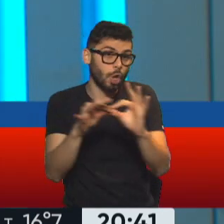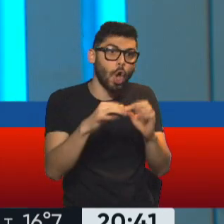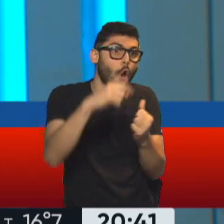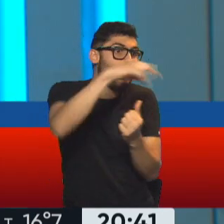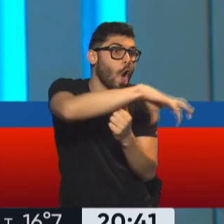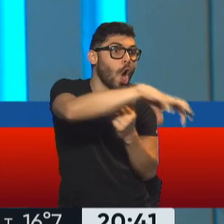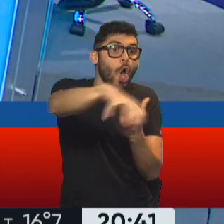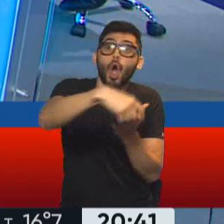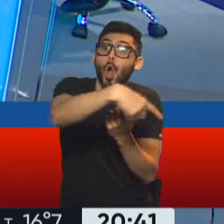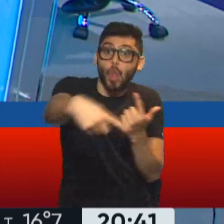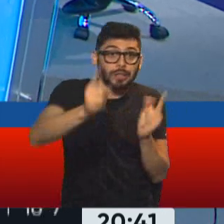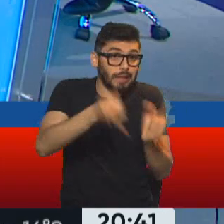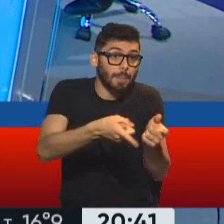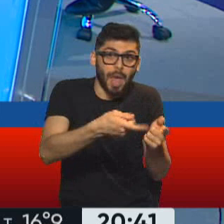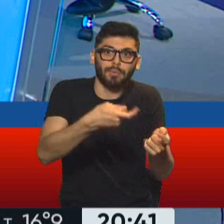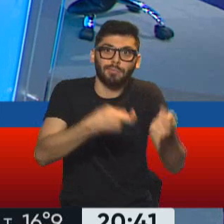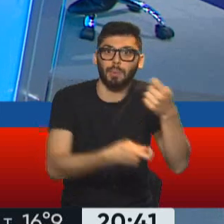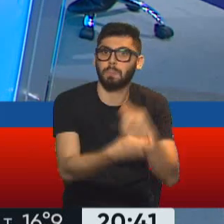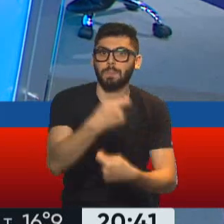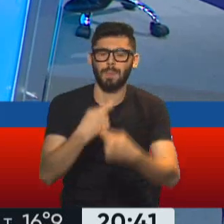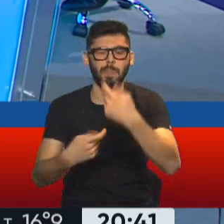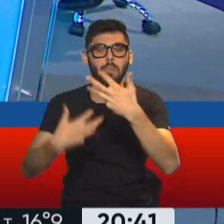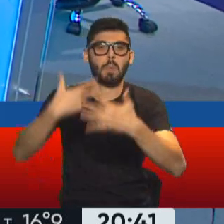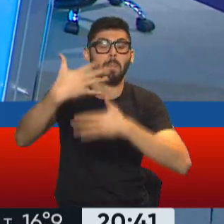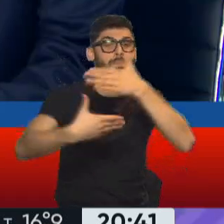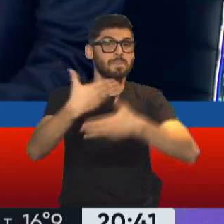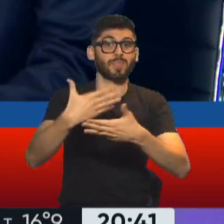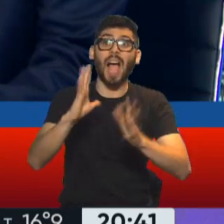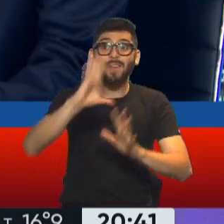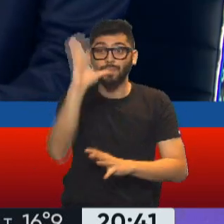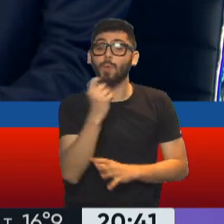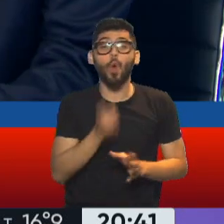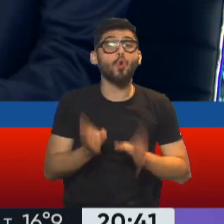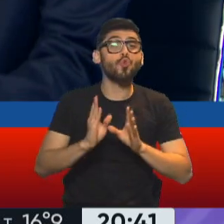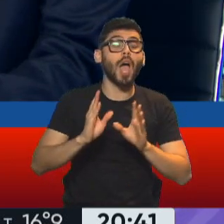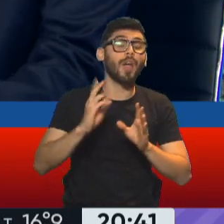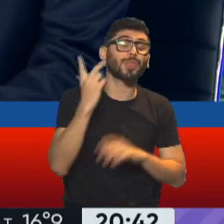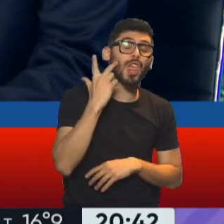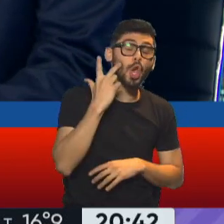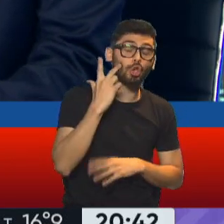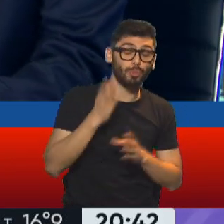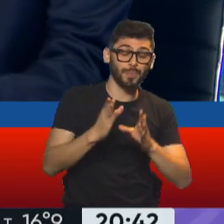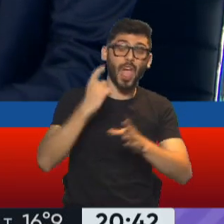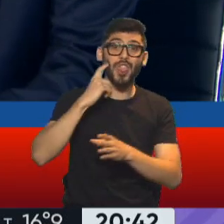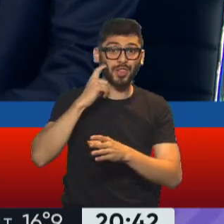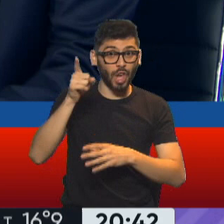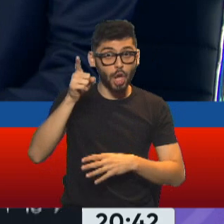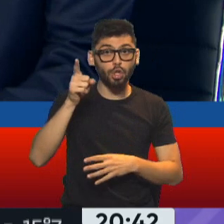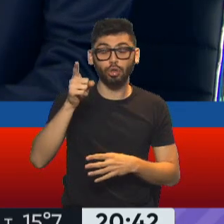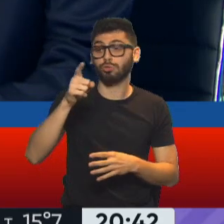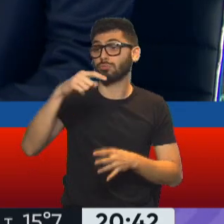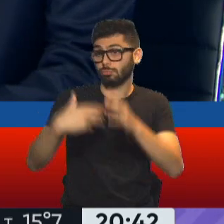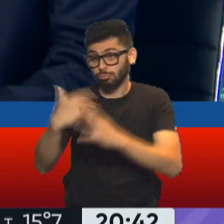que se movilizan. Eso es lo que está pasando en todo el país, hoy en la Ruta 18, en la autovía en Entre Ríos, pero ayer